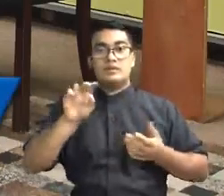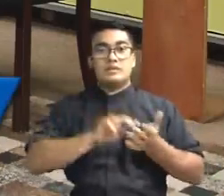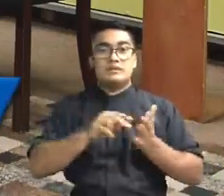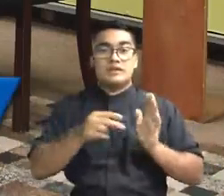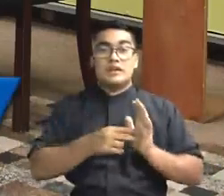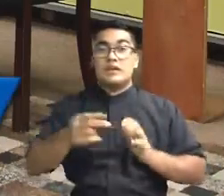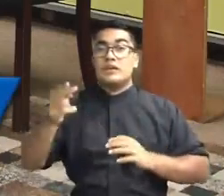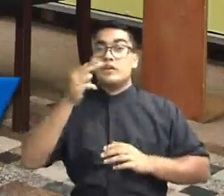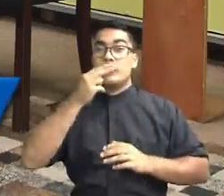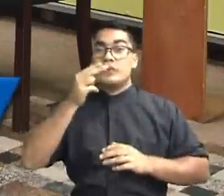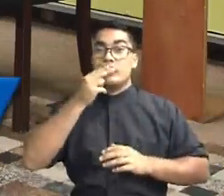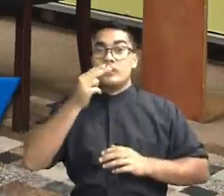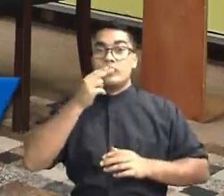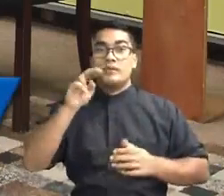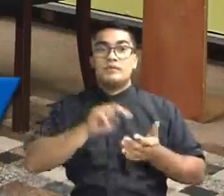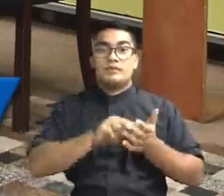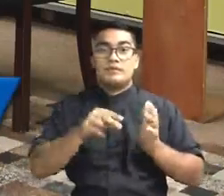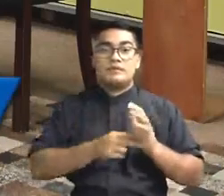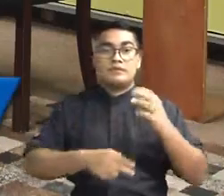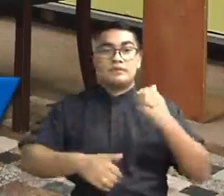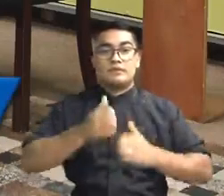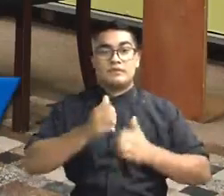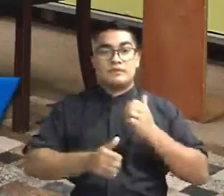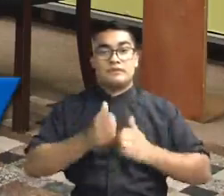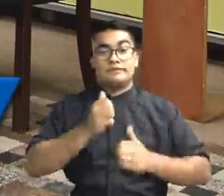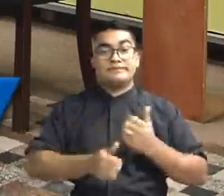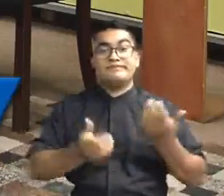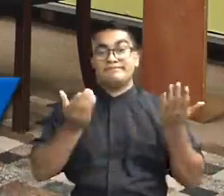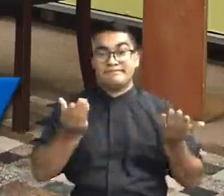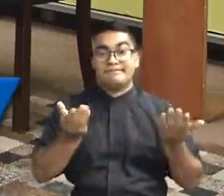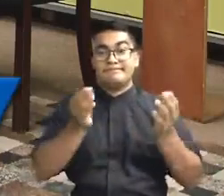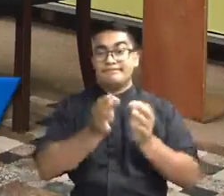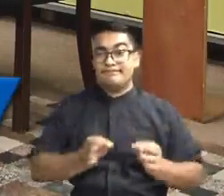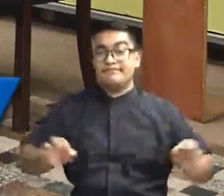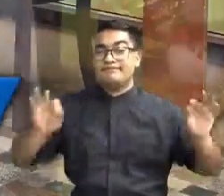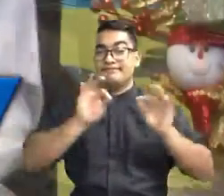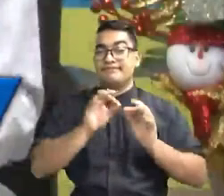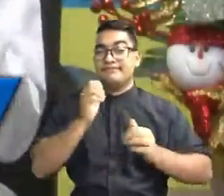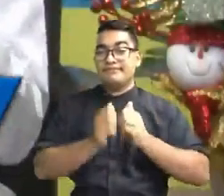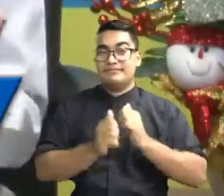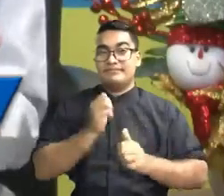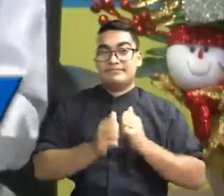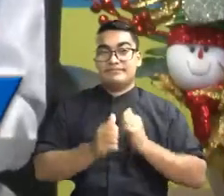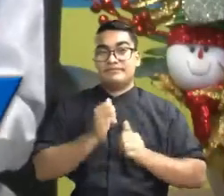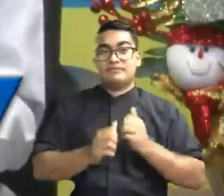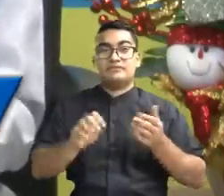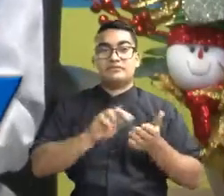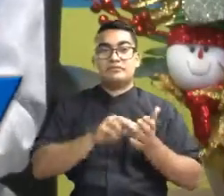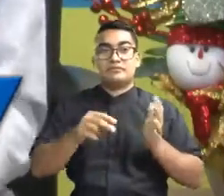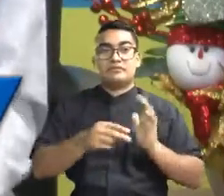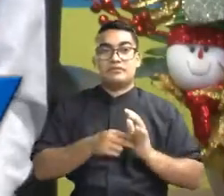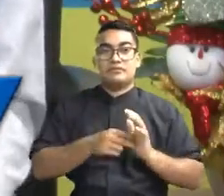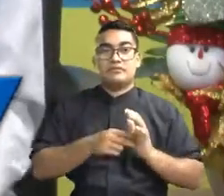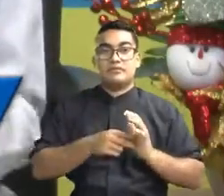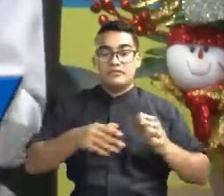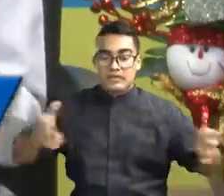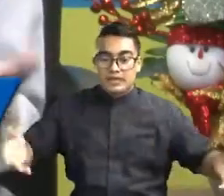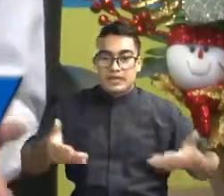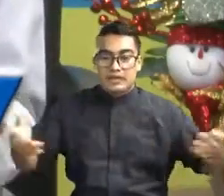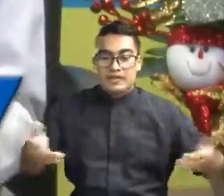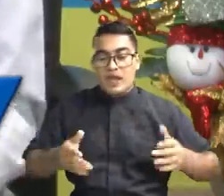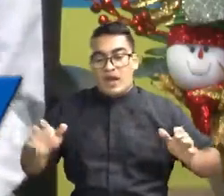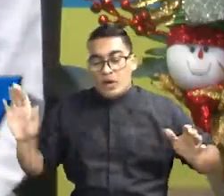de las principales causas. Se considera la principal causa, en realidad, la exposición a humo de leña, que también es